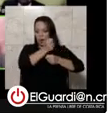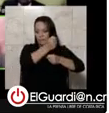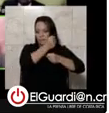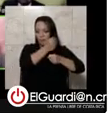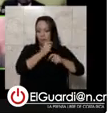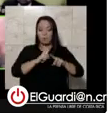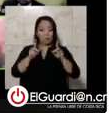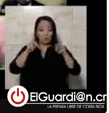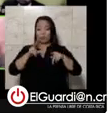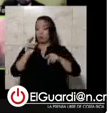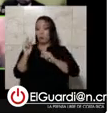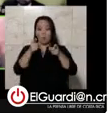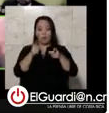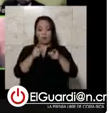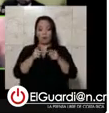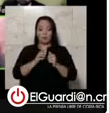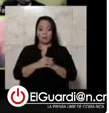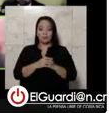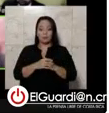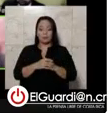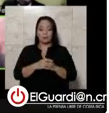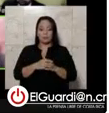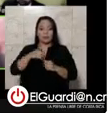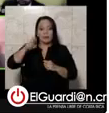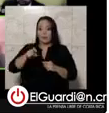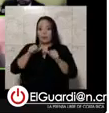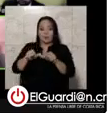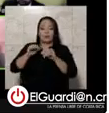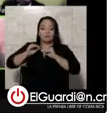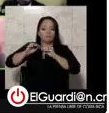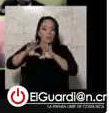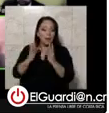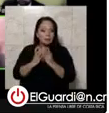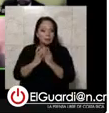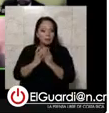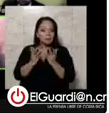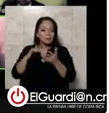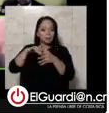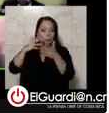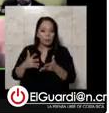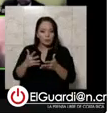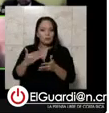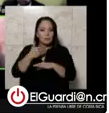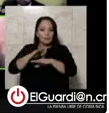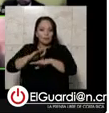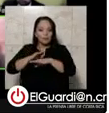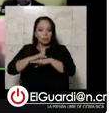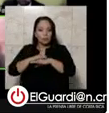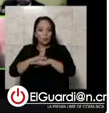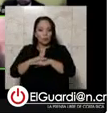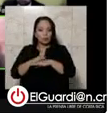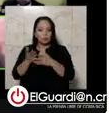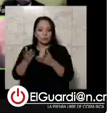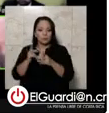pero quien no participe realmente debería de, por ejemplo, seguir dando las clases y demás, ¿verdad? Y los estudiantes pues tener el permiso para participar en este